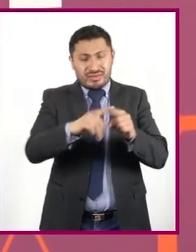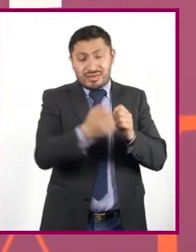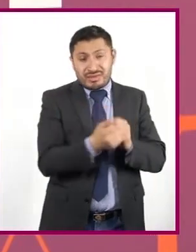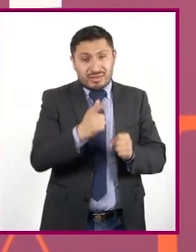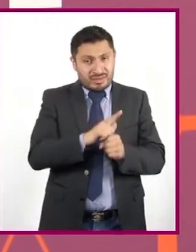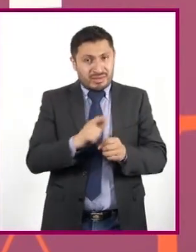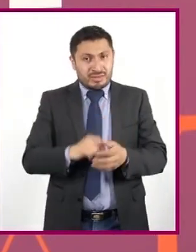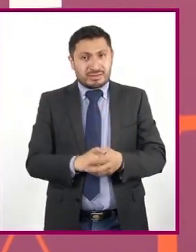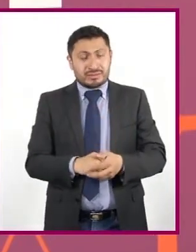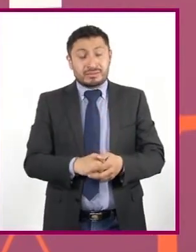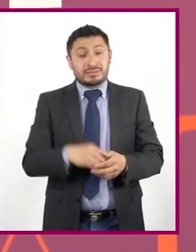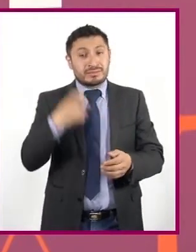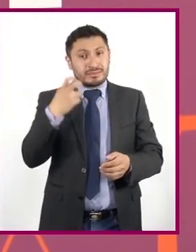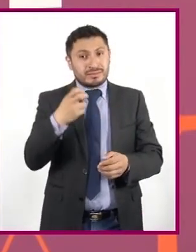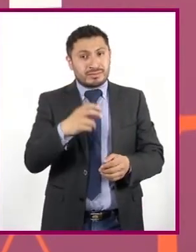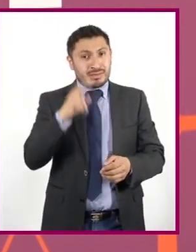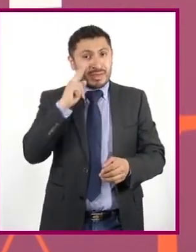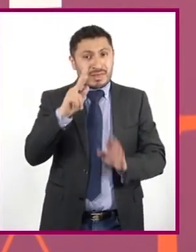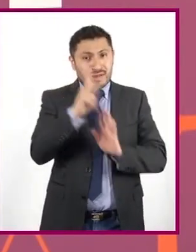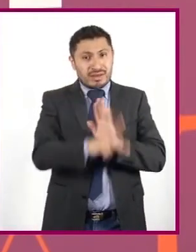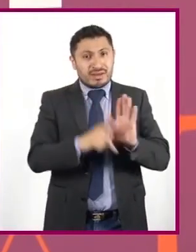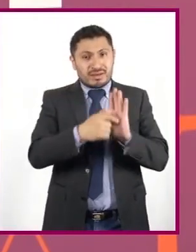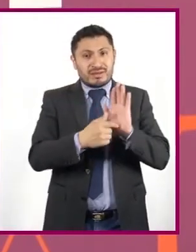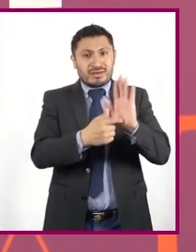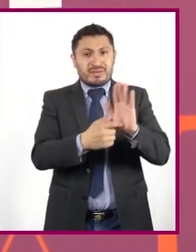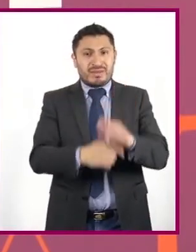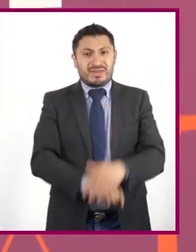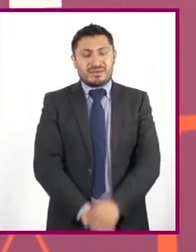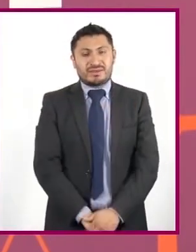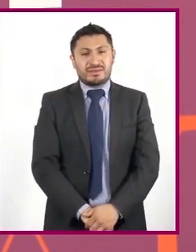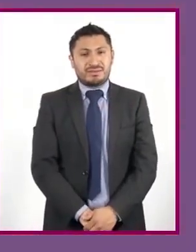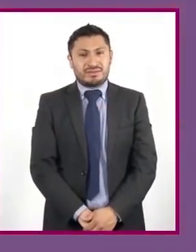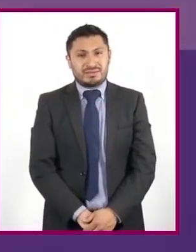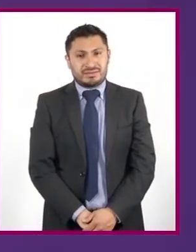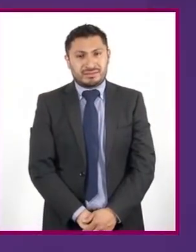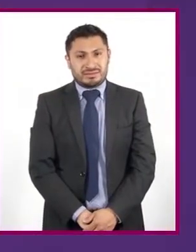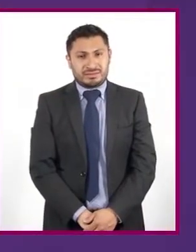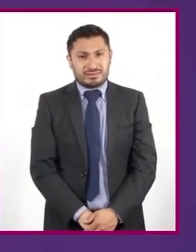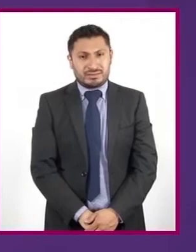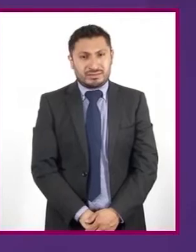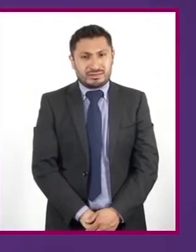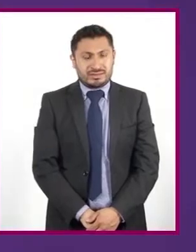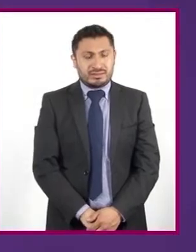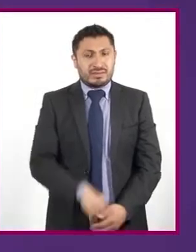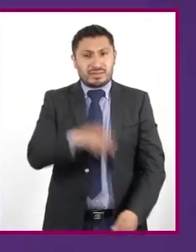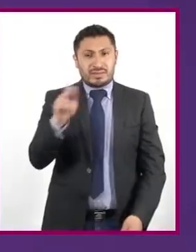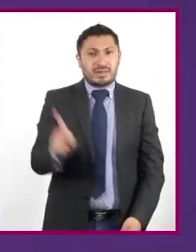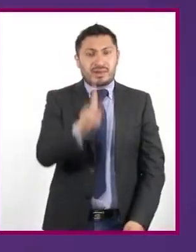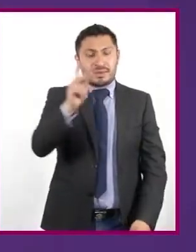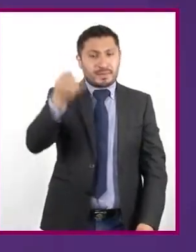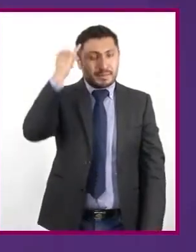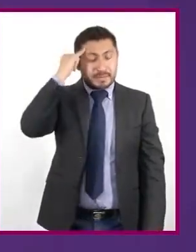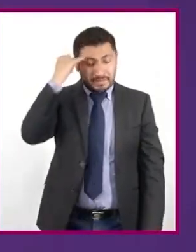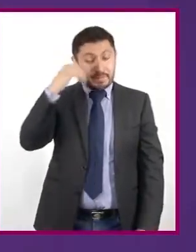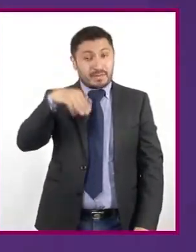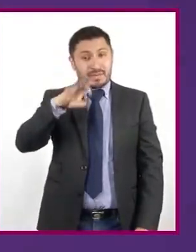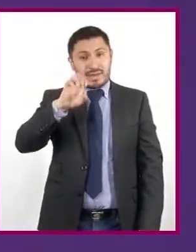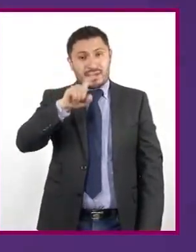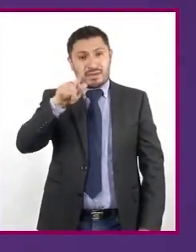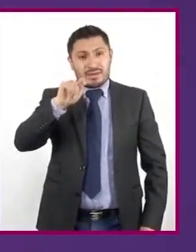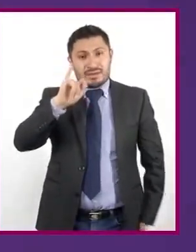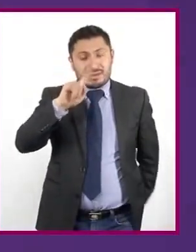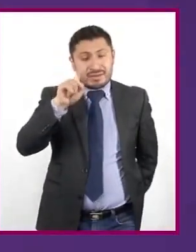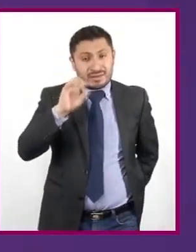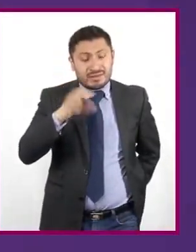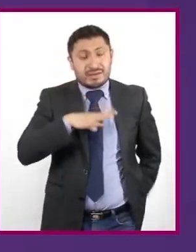sociedades. Para ello, veamos y escuchemos el siguiente video. Además de los pueblos indígenas y de los mestizos, en